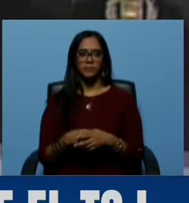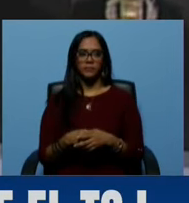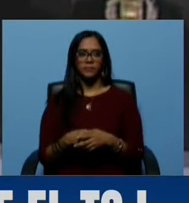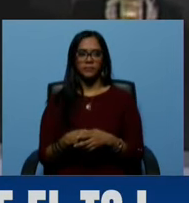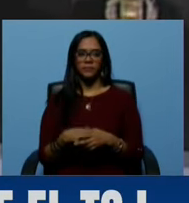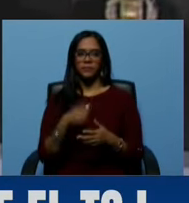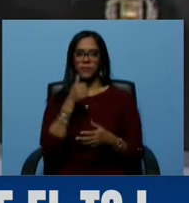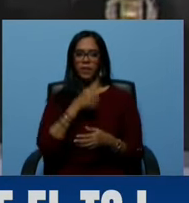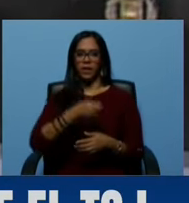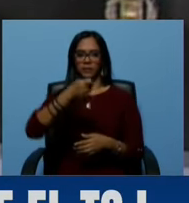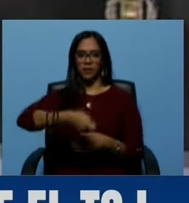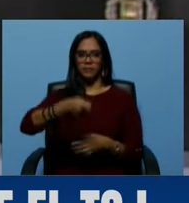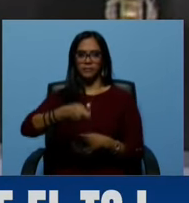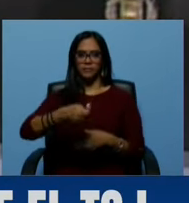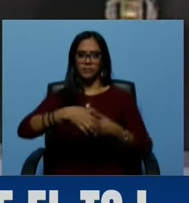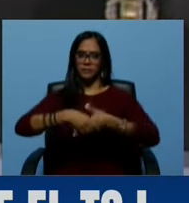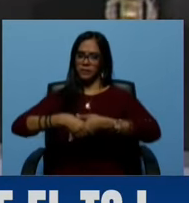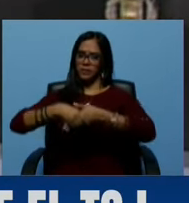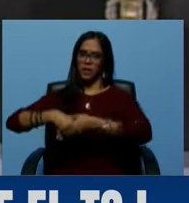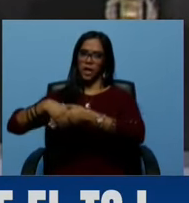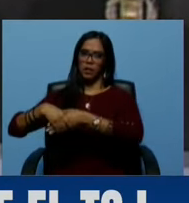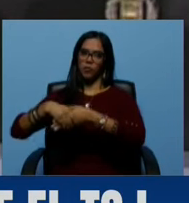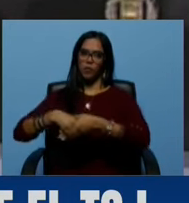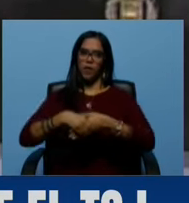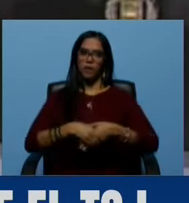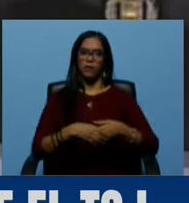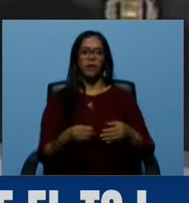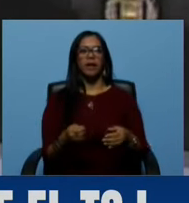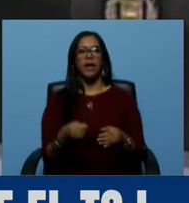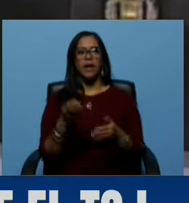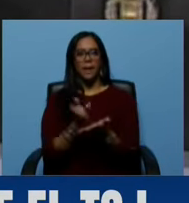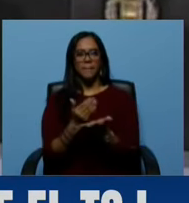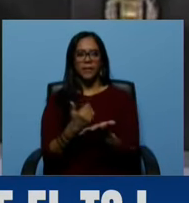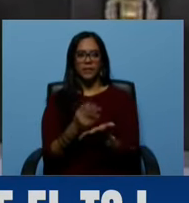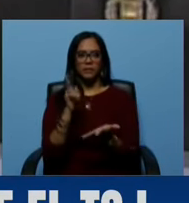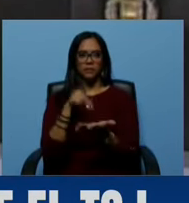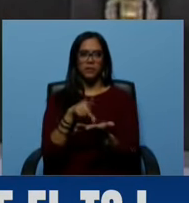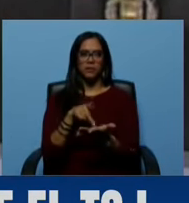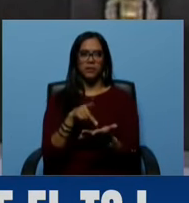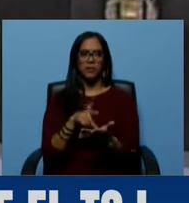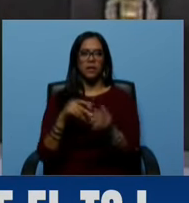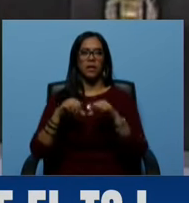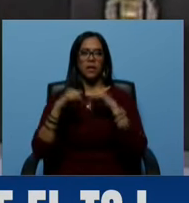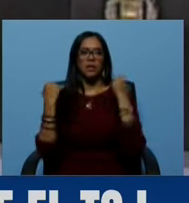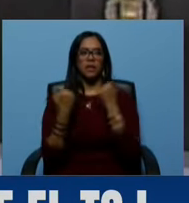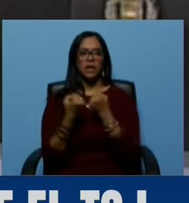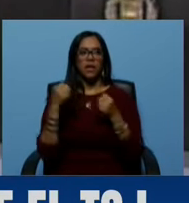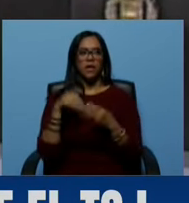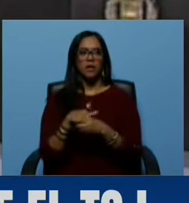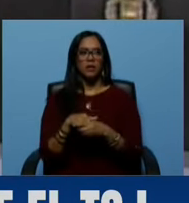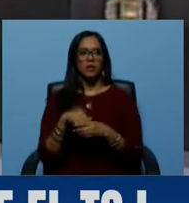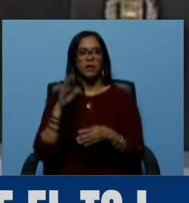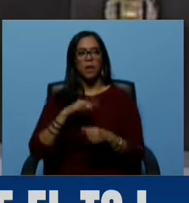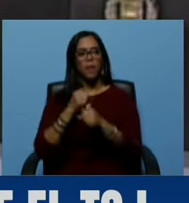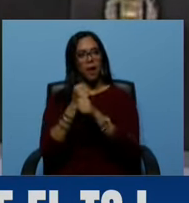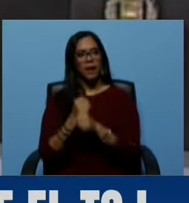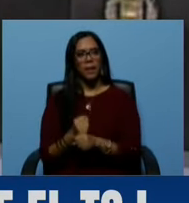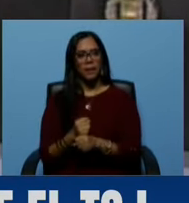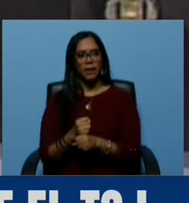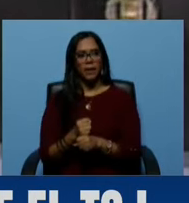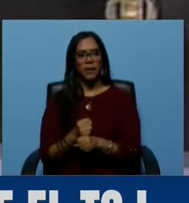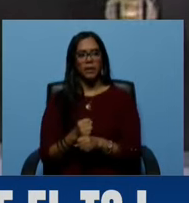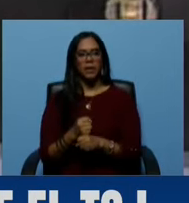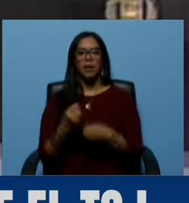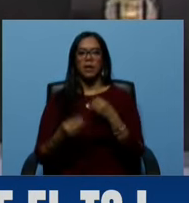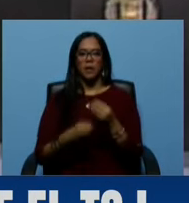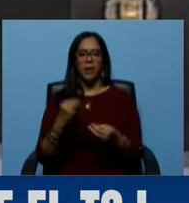quien está saludando a los las partes que comparecen ante esta sala electoral, y estamos a la espera de lo que